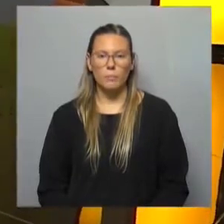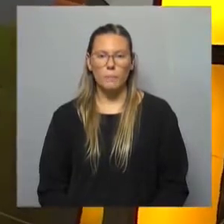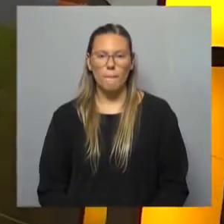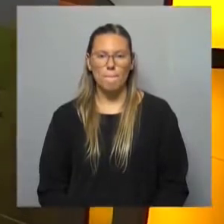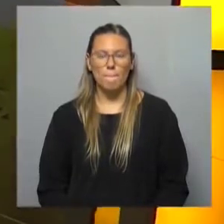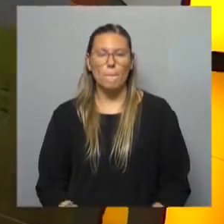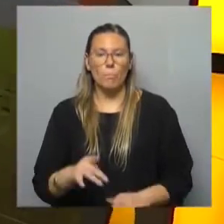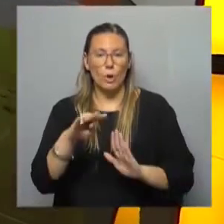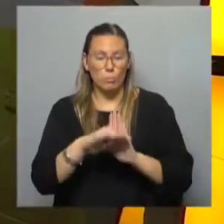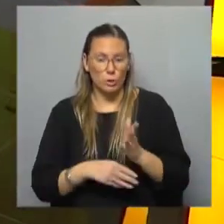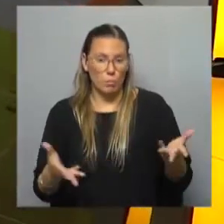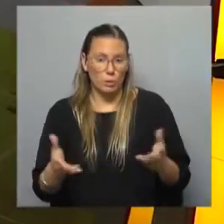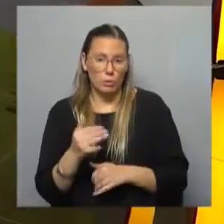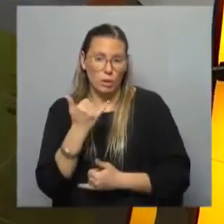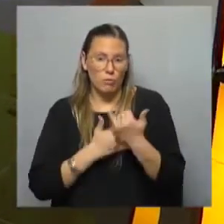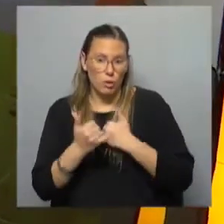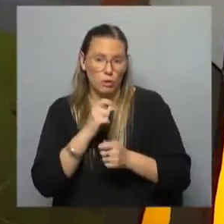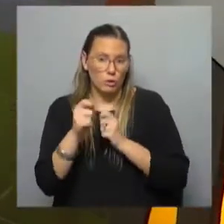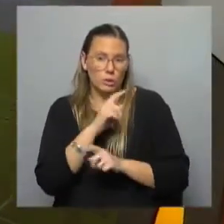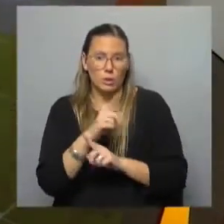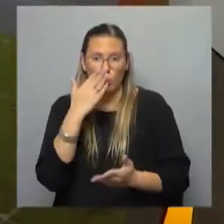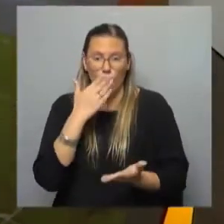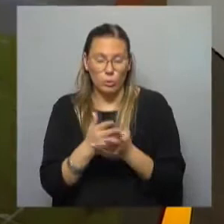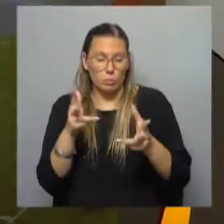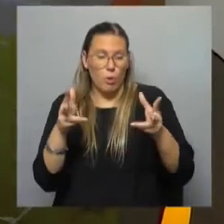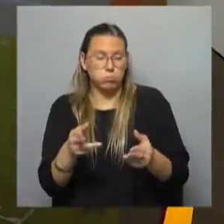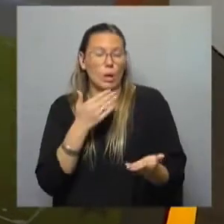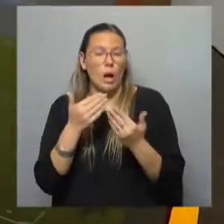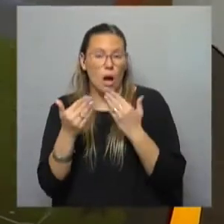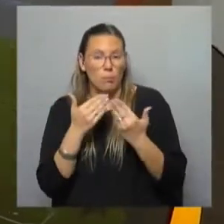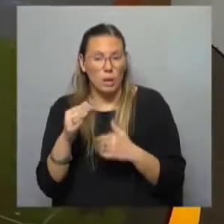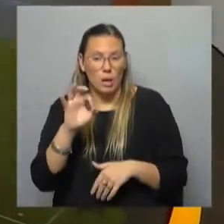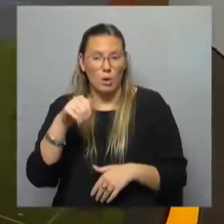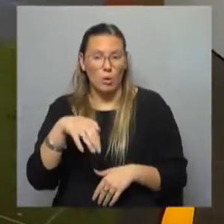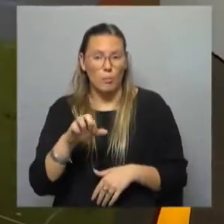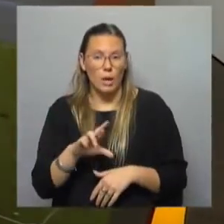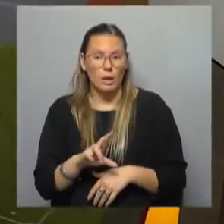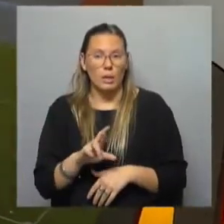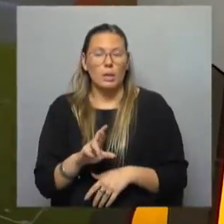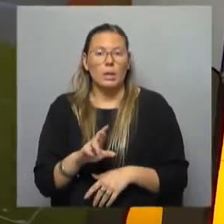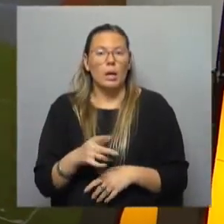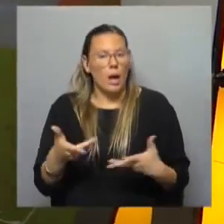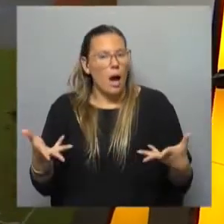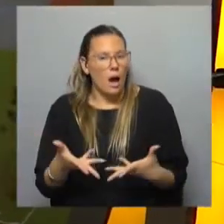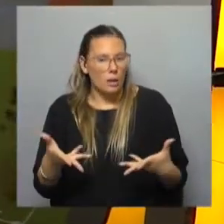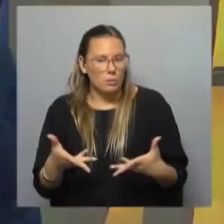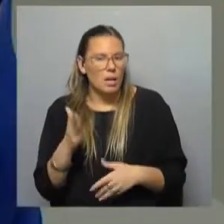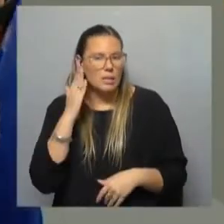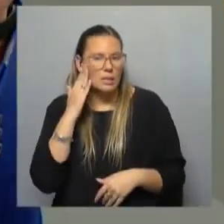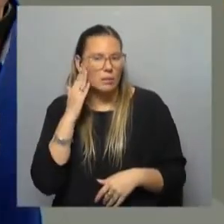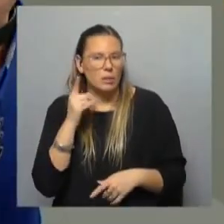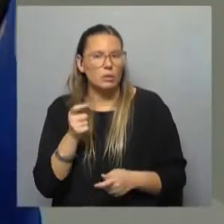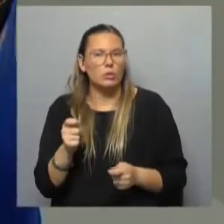No es un programa de actualidad ni de noticias pero este último tramo de la conversación está particularmente actualizado teniendo en cuenta la